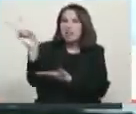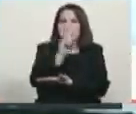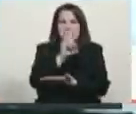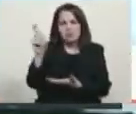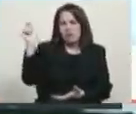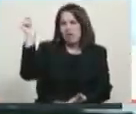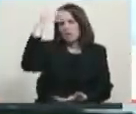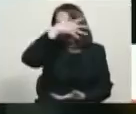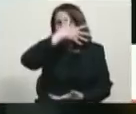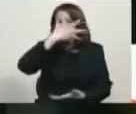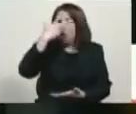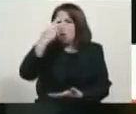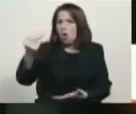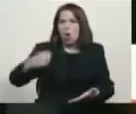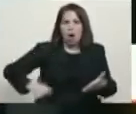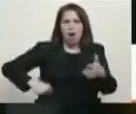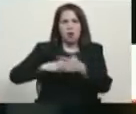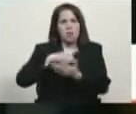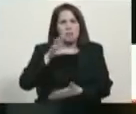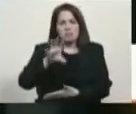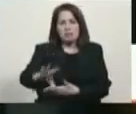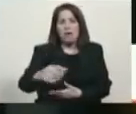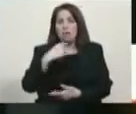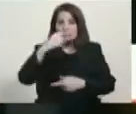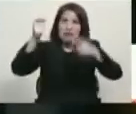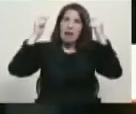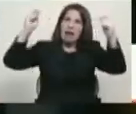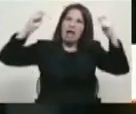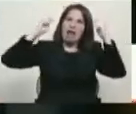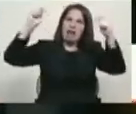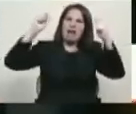Trump, no al golpe de Estado. Naguará.